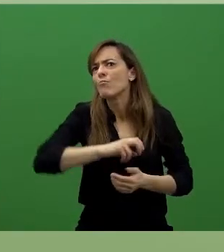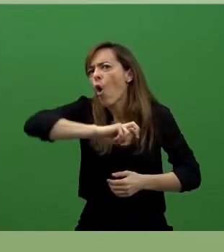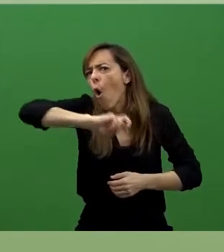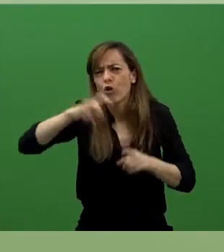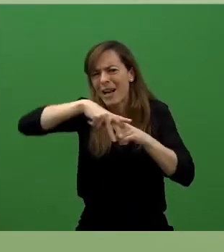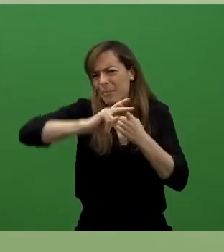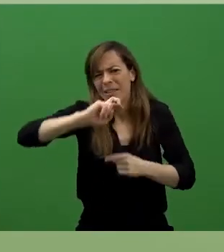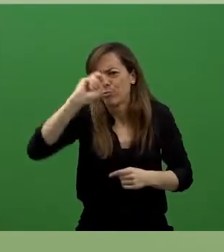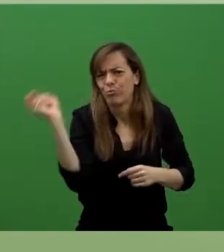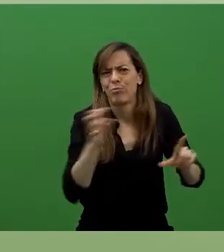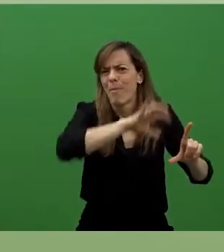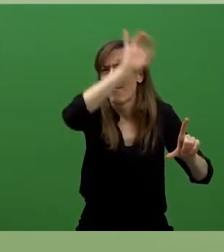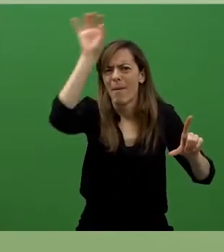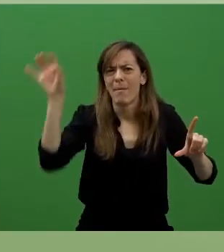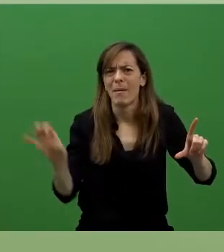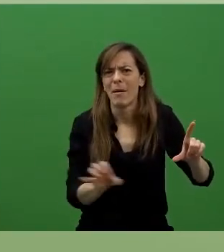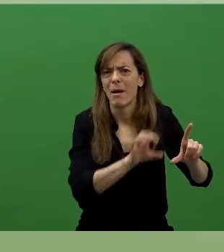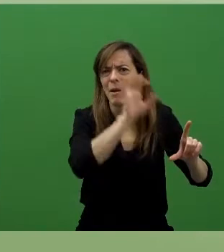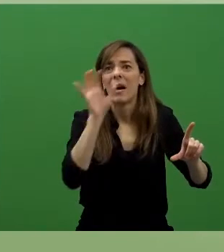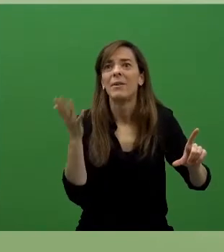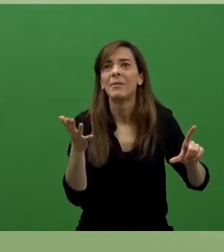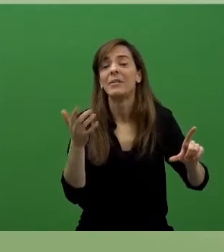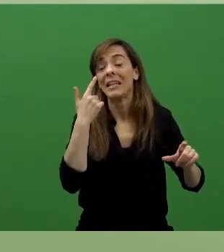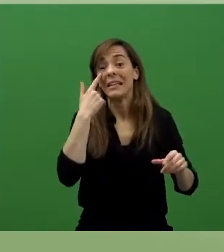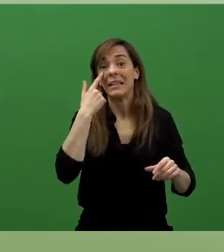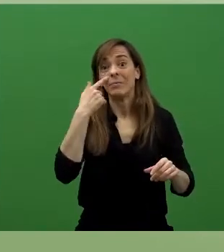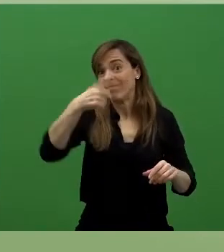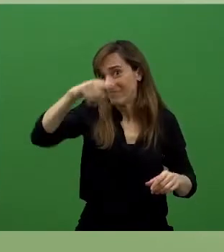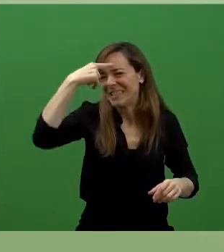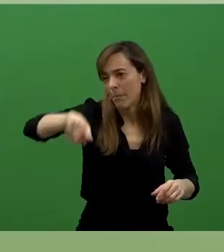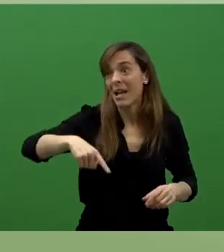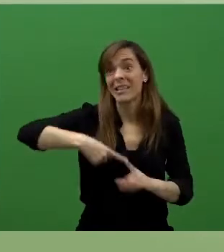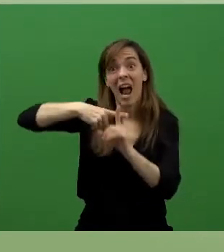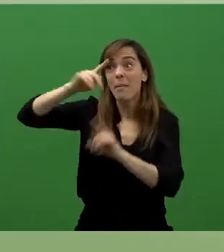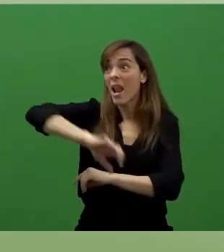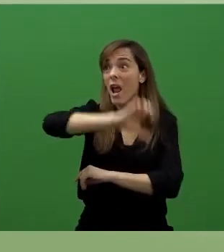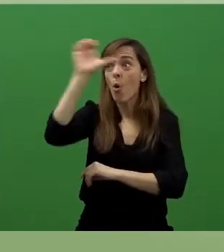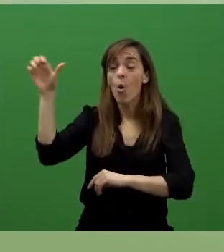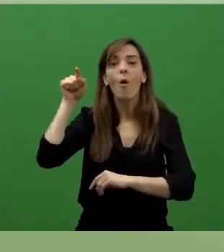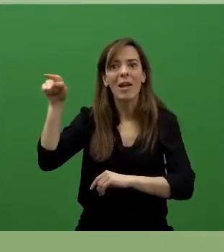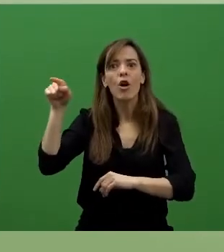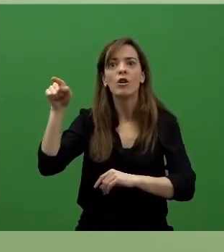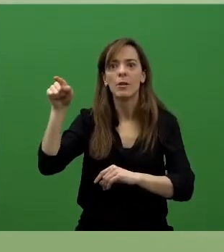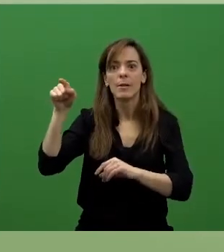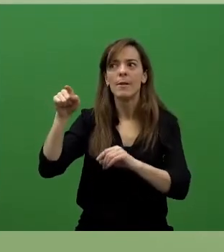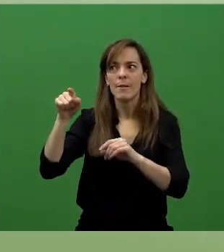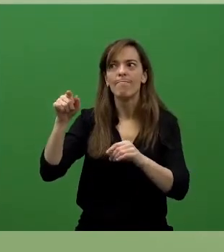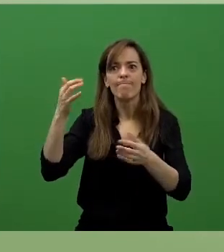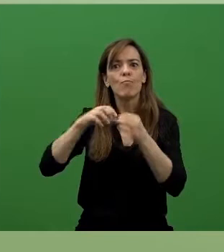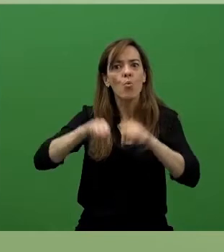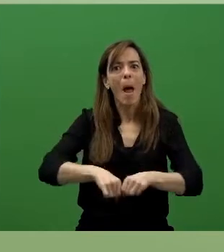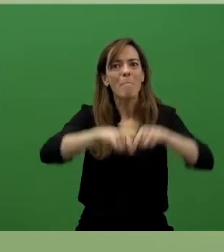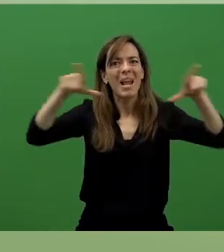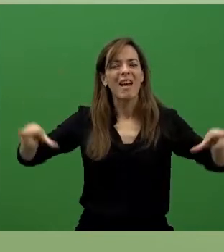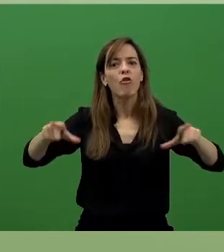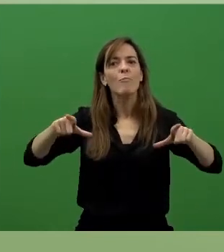de herramientas. Entonces, solamente que os quedéis con que a nivel europeo estamos intentando montar lo que llamamos una plataforma